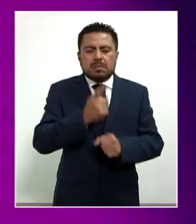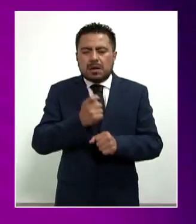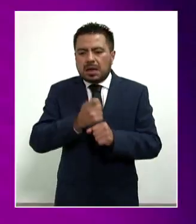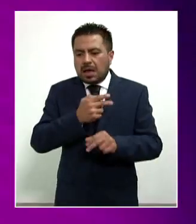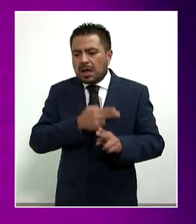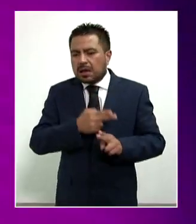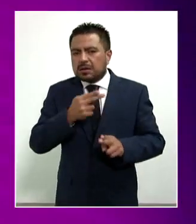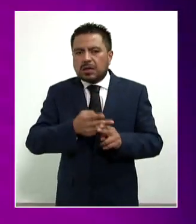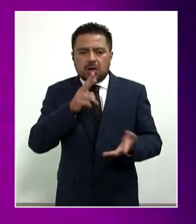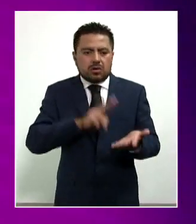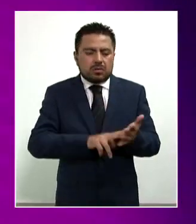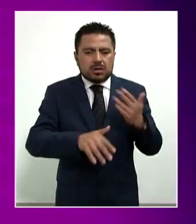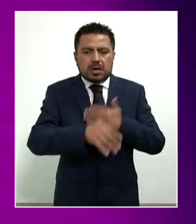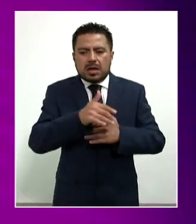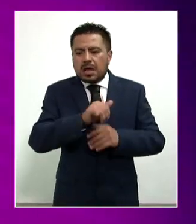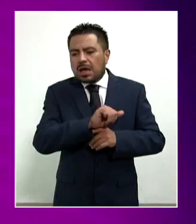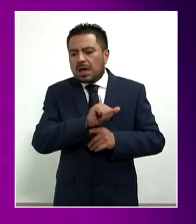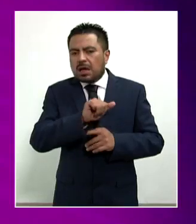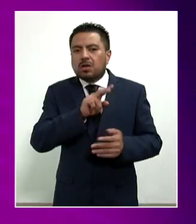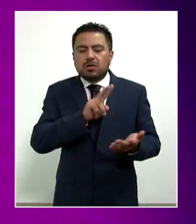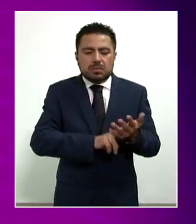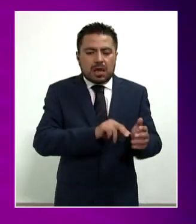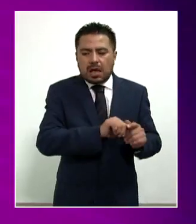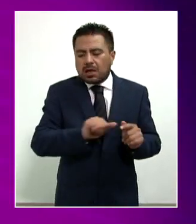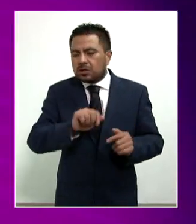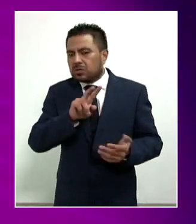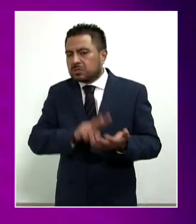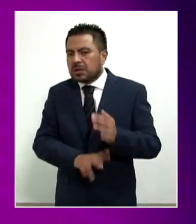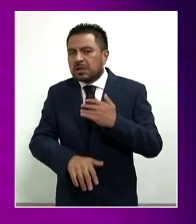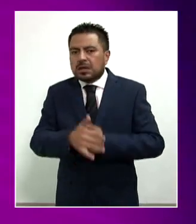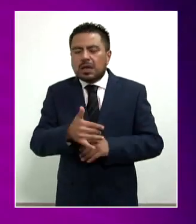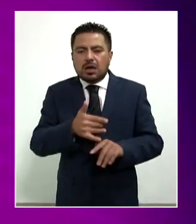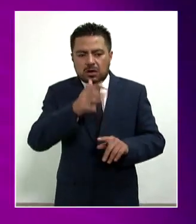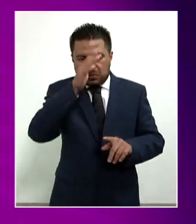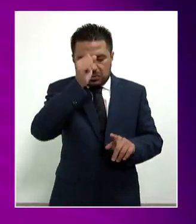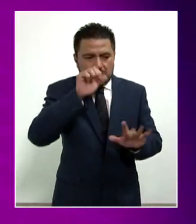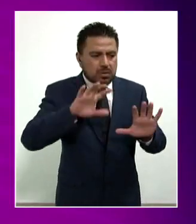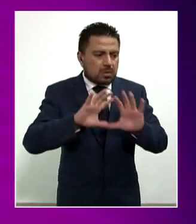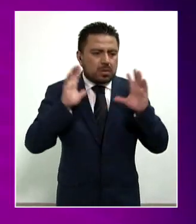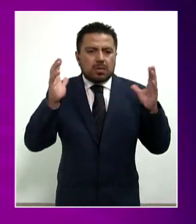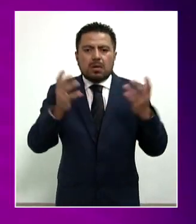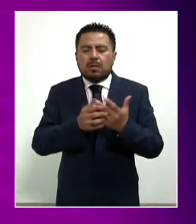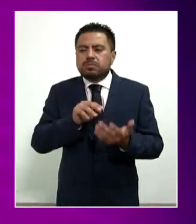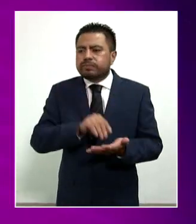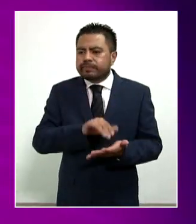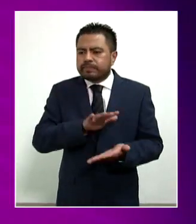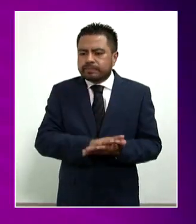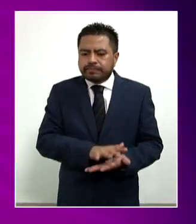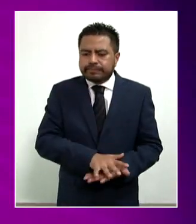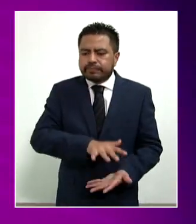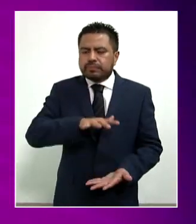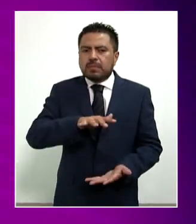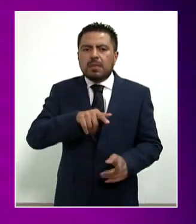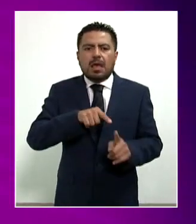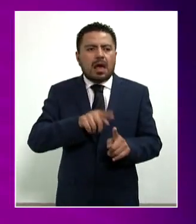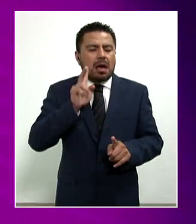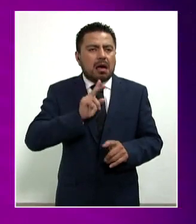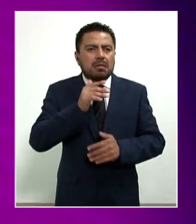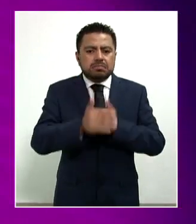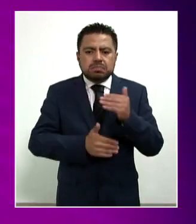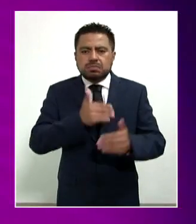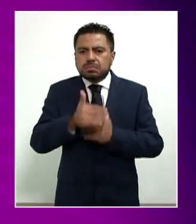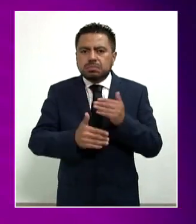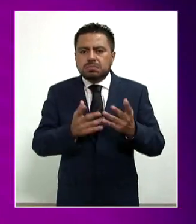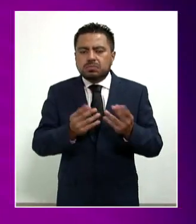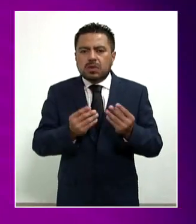el 2015, del 2000 al 2015, en términos globales, acumulativos, se consideró que habíamos avanzado